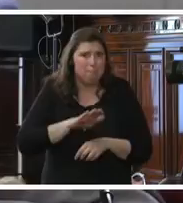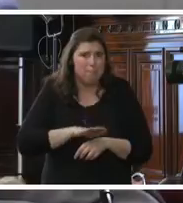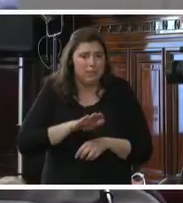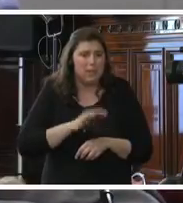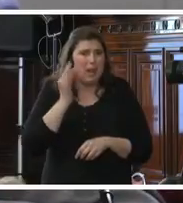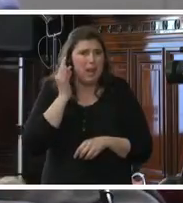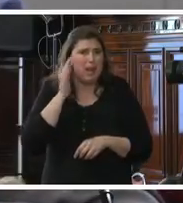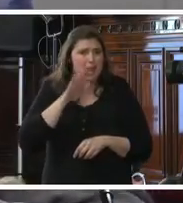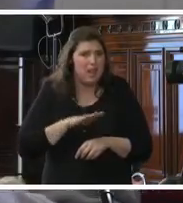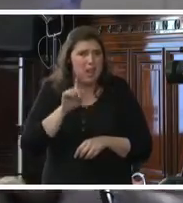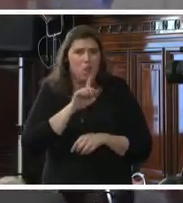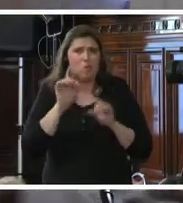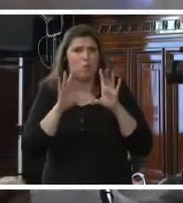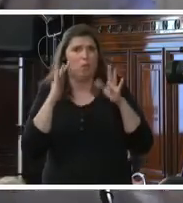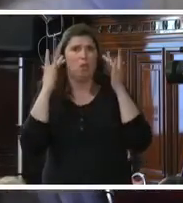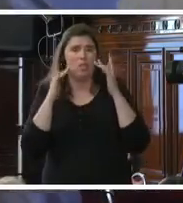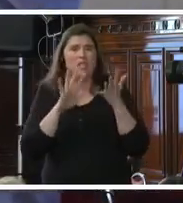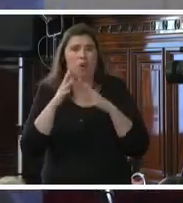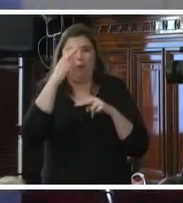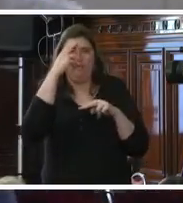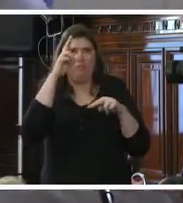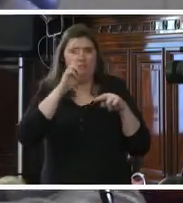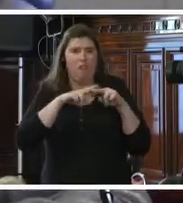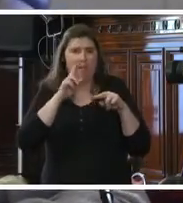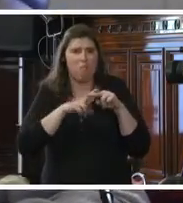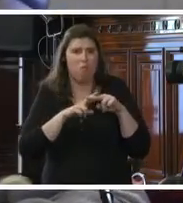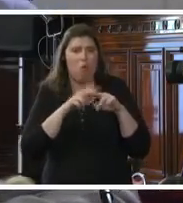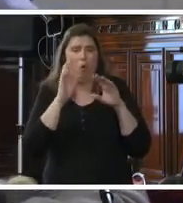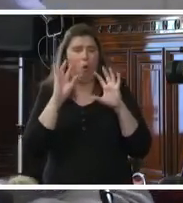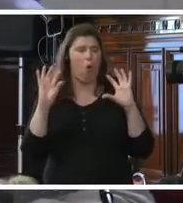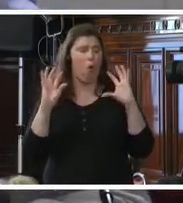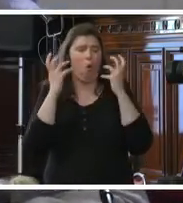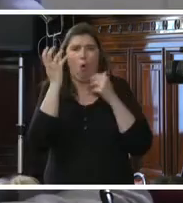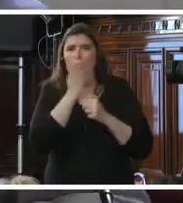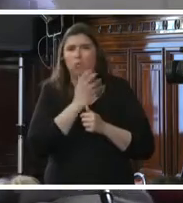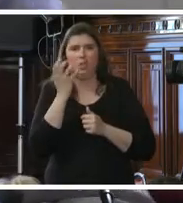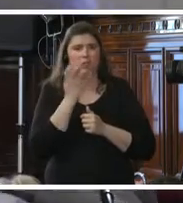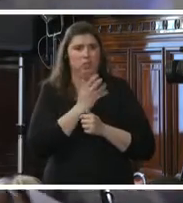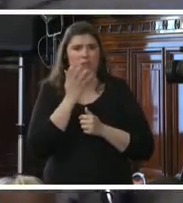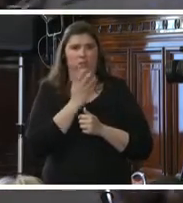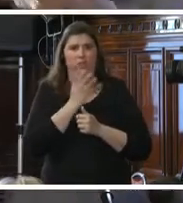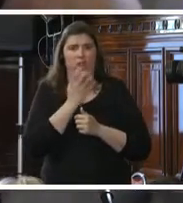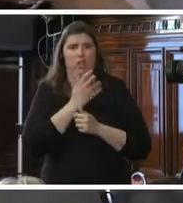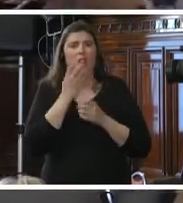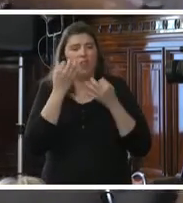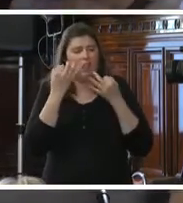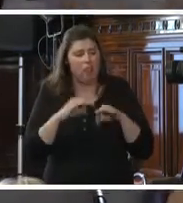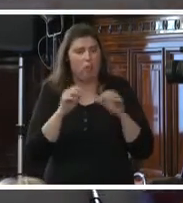niños. Es algo enfermo, es terrible y tenemos que hacer algo sobre eso.